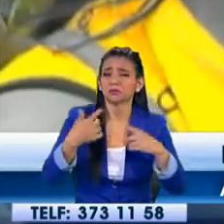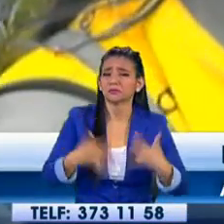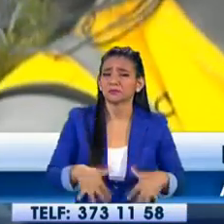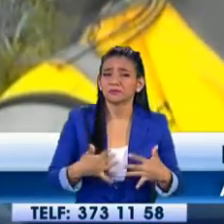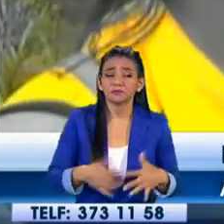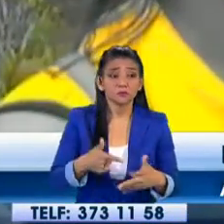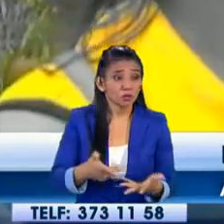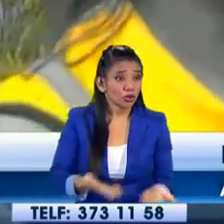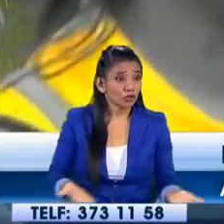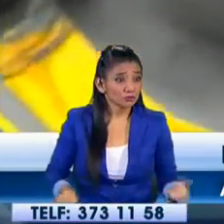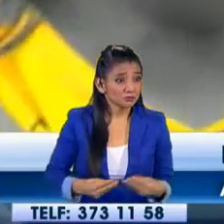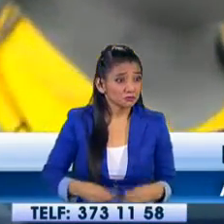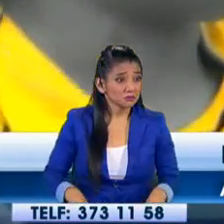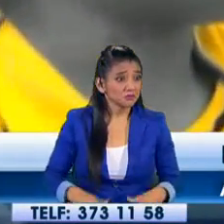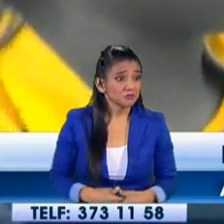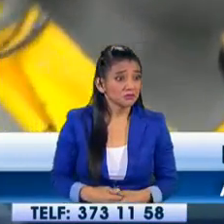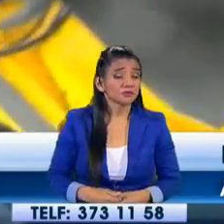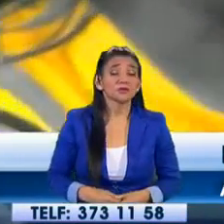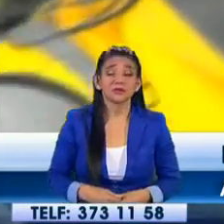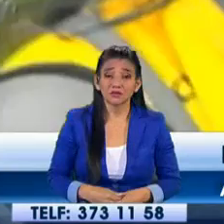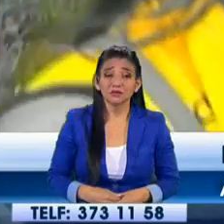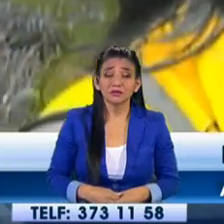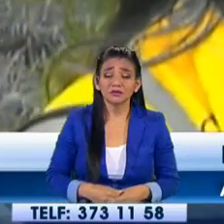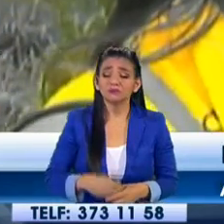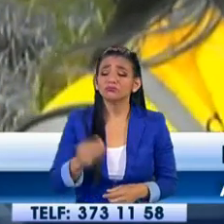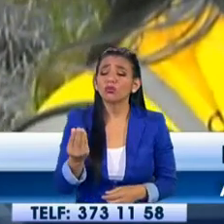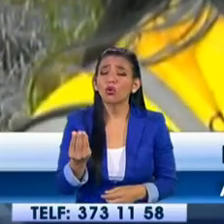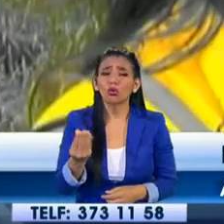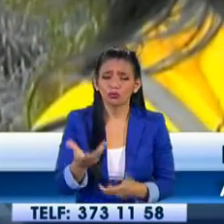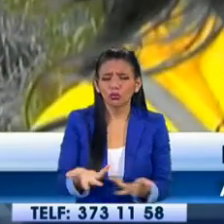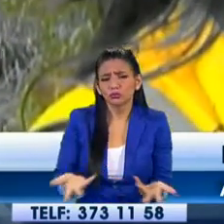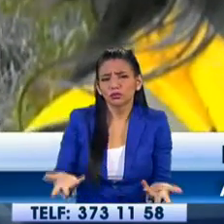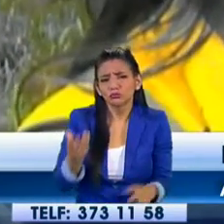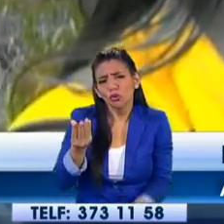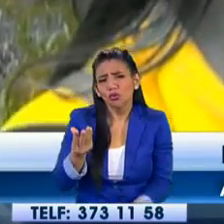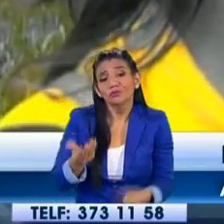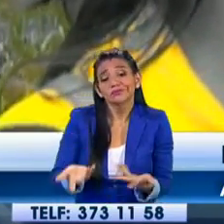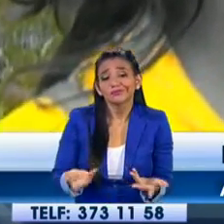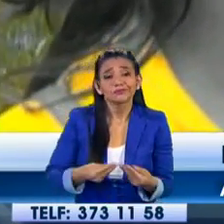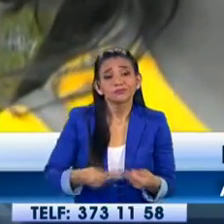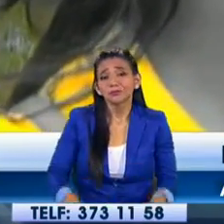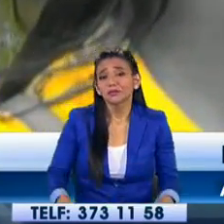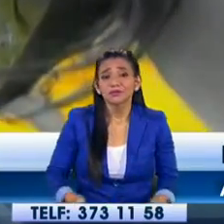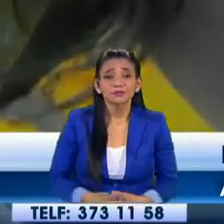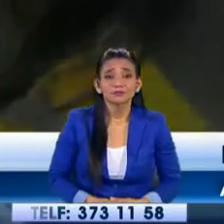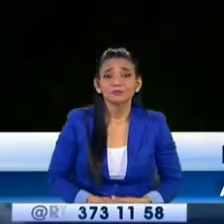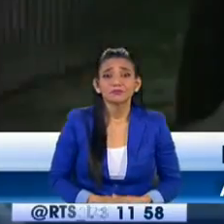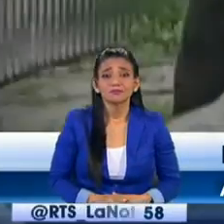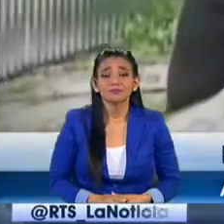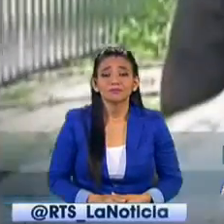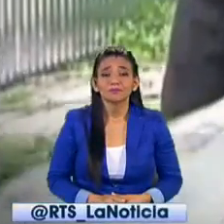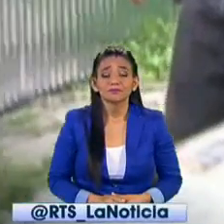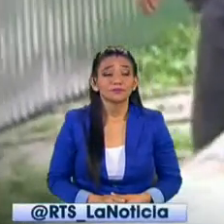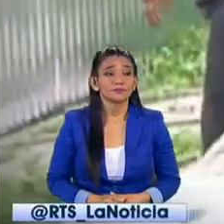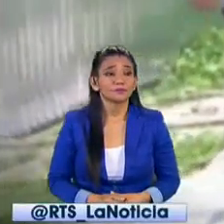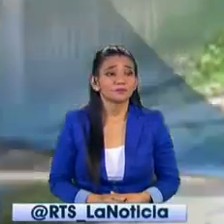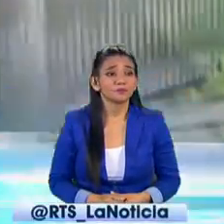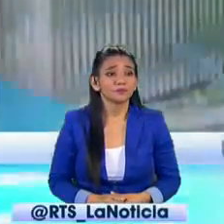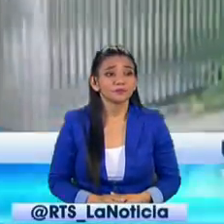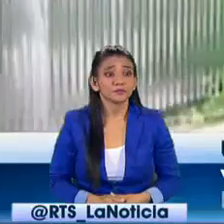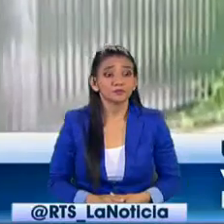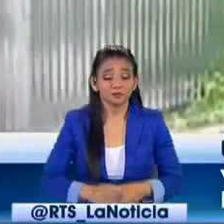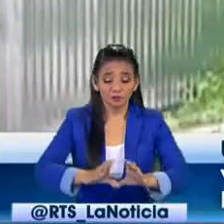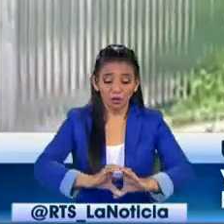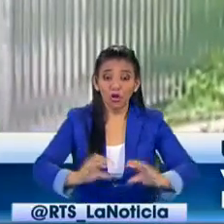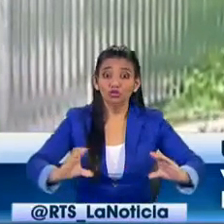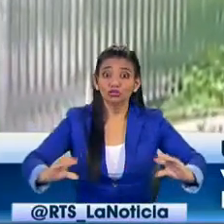Sus cositas las perdió, ¿no? Y poca cosa que tenía, todo se me fue. En este tendido cuidan